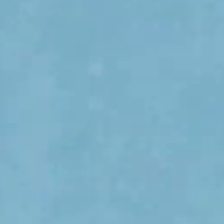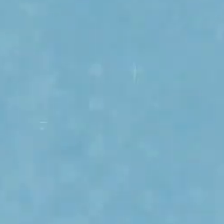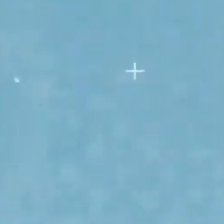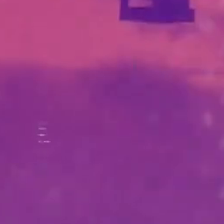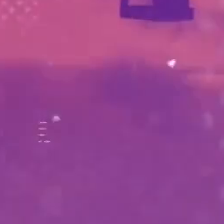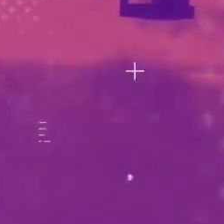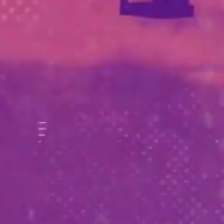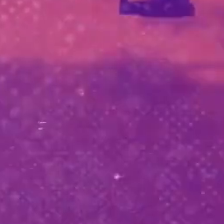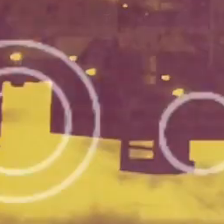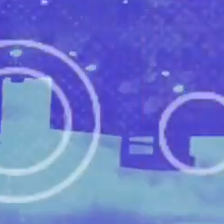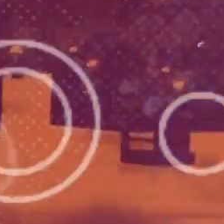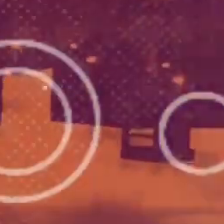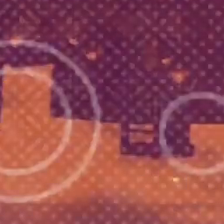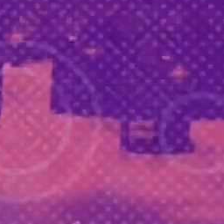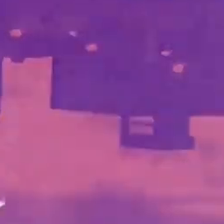Todos.